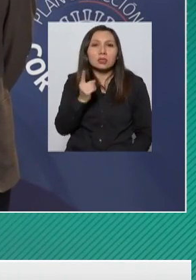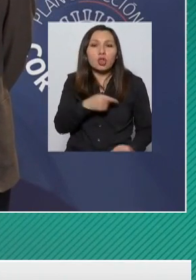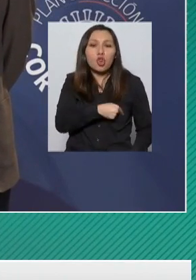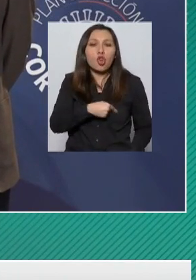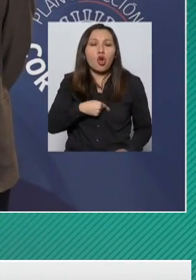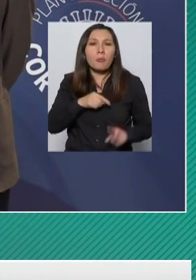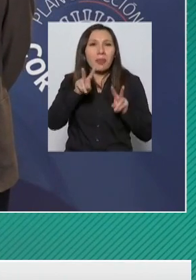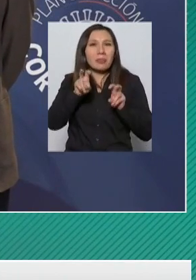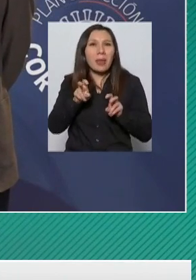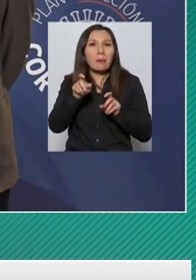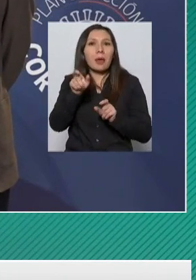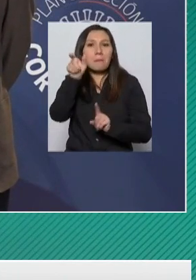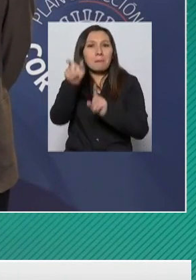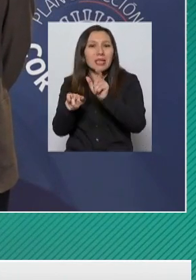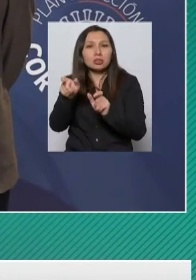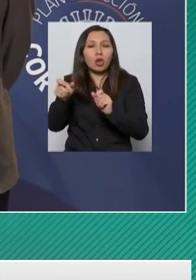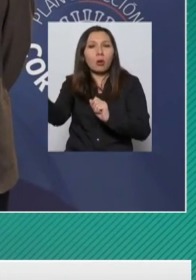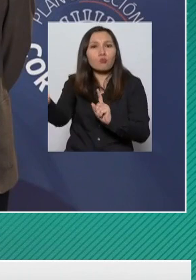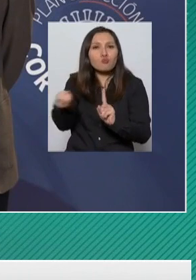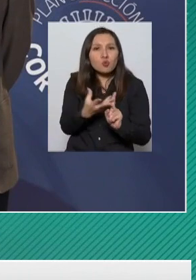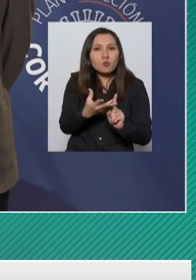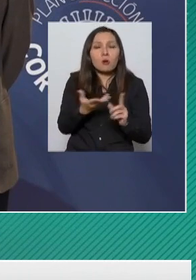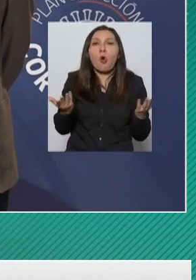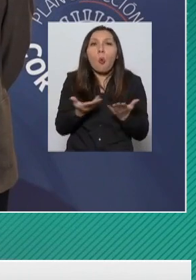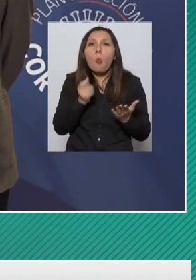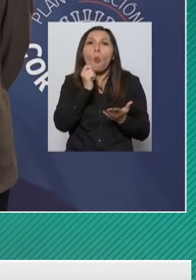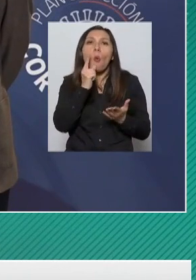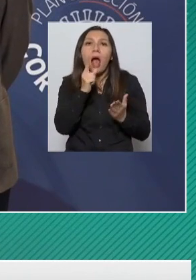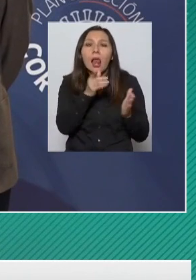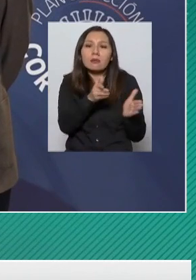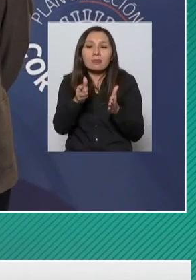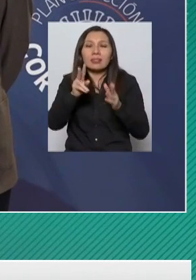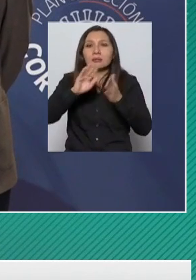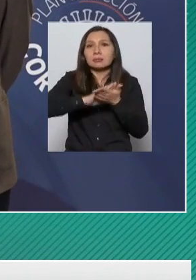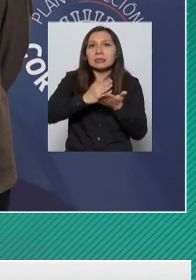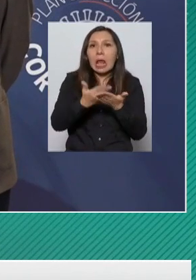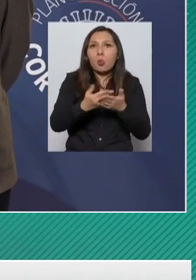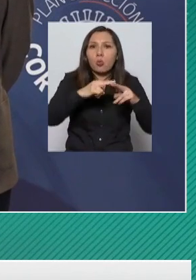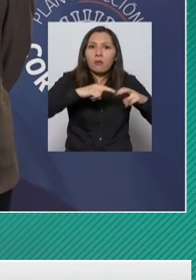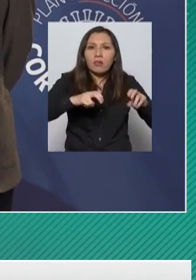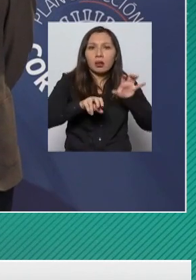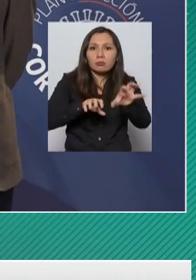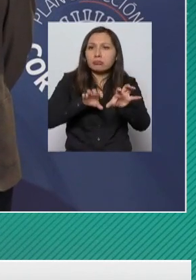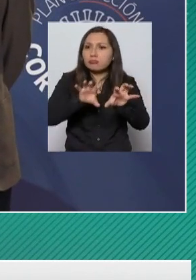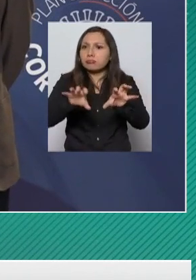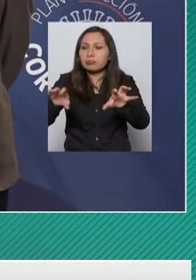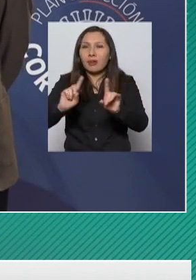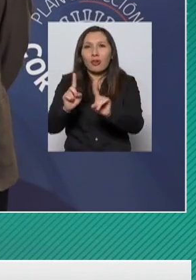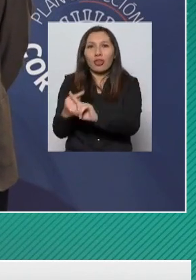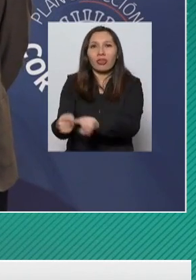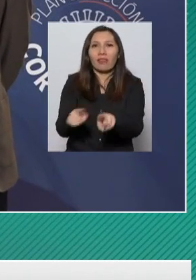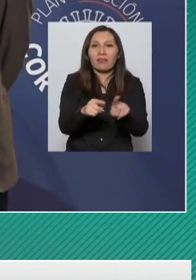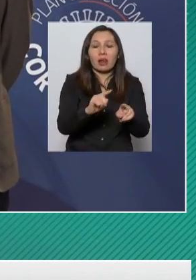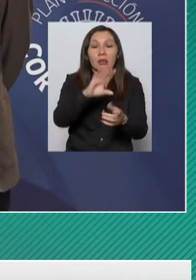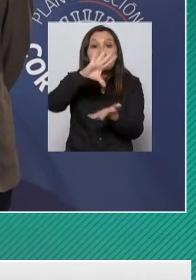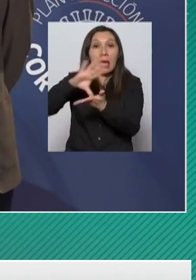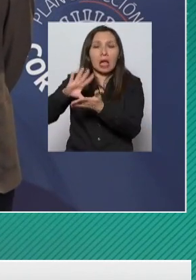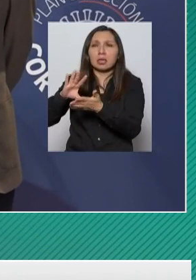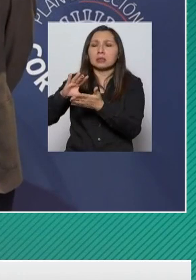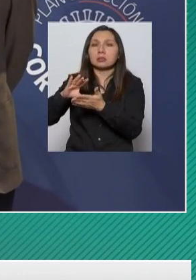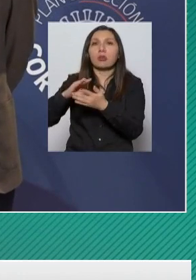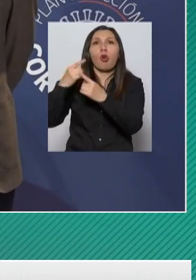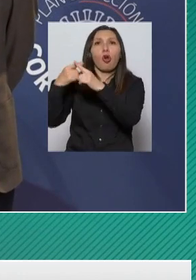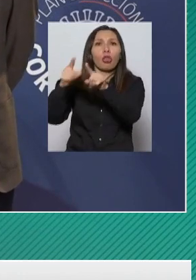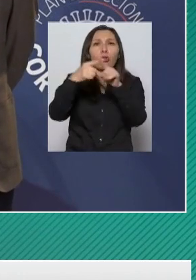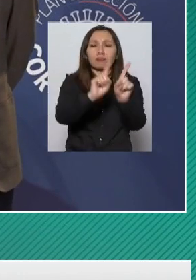nombre de estos casos y qué valor epidemiológico tienen para no hacer una cosa distinta en un país que en